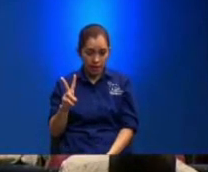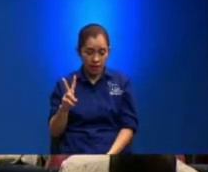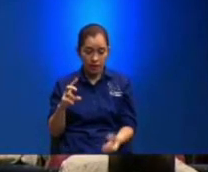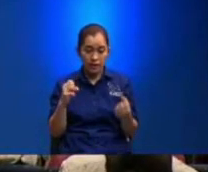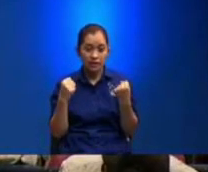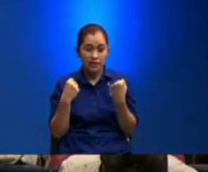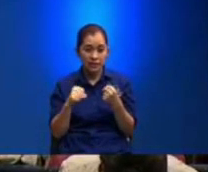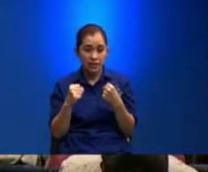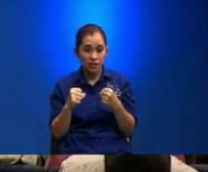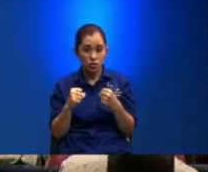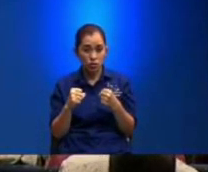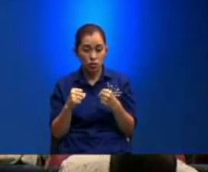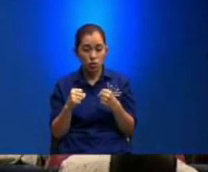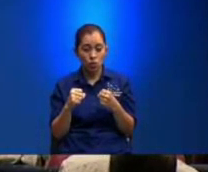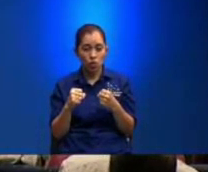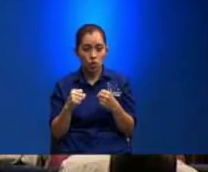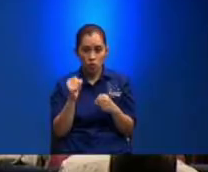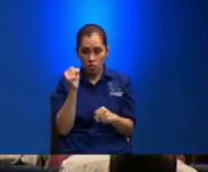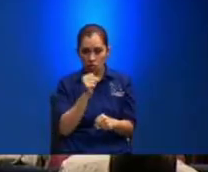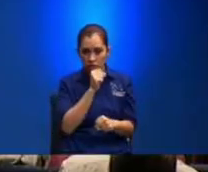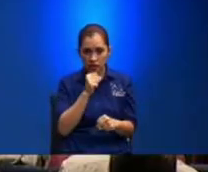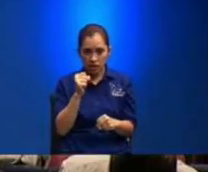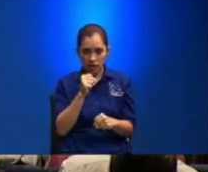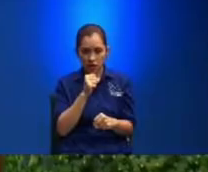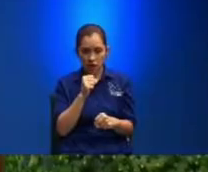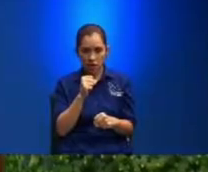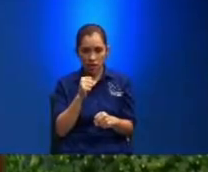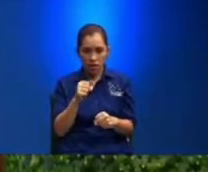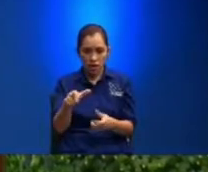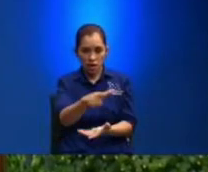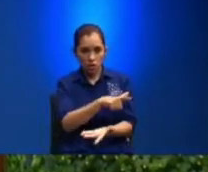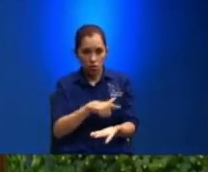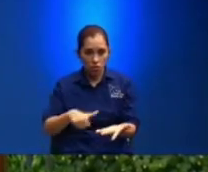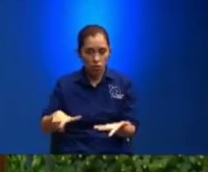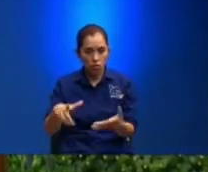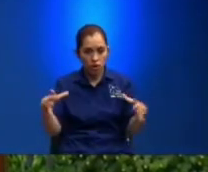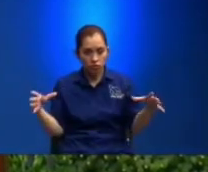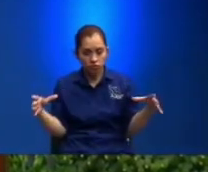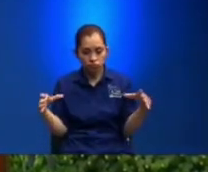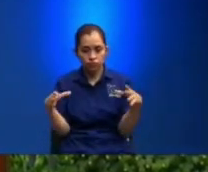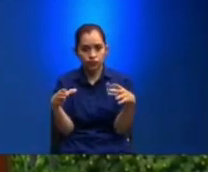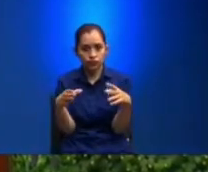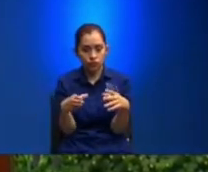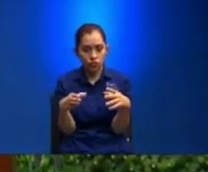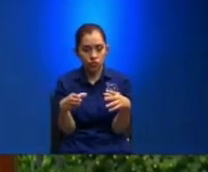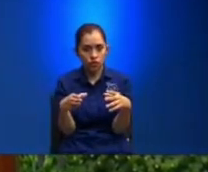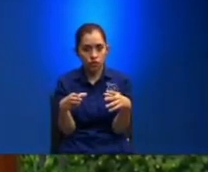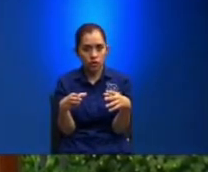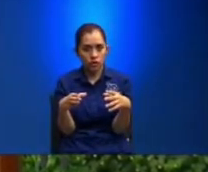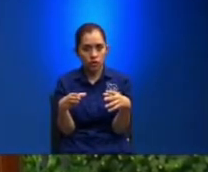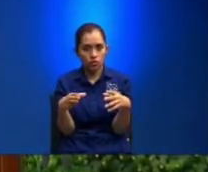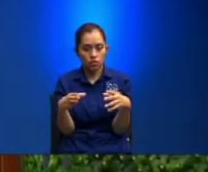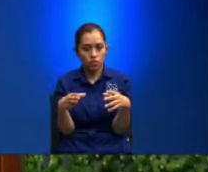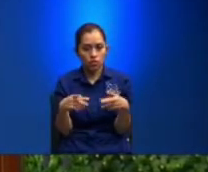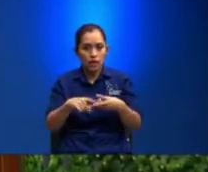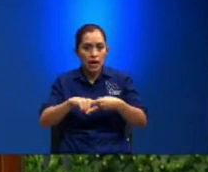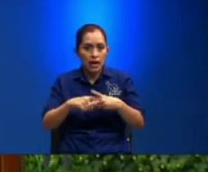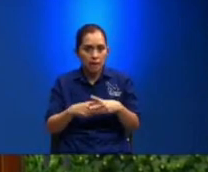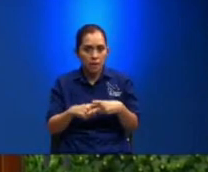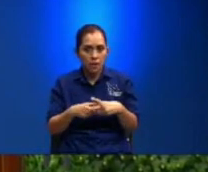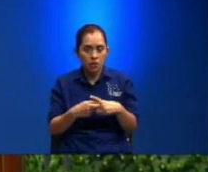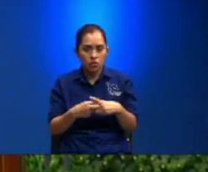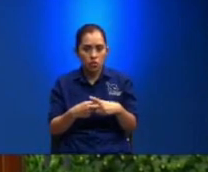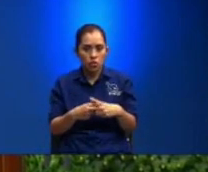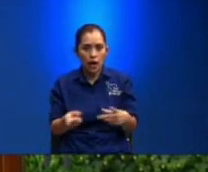de 50.000 personas y empezó a empezaron a tener unas situaciones bien bien complicadas